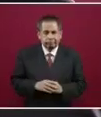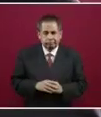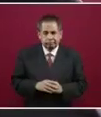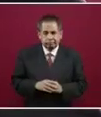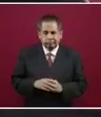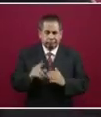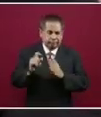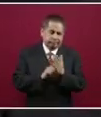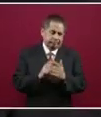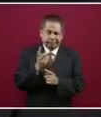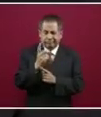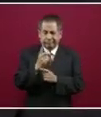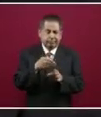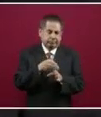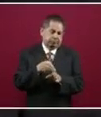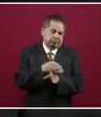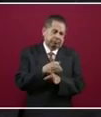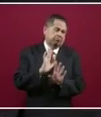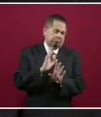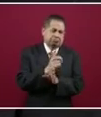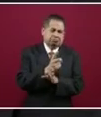el mes de diciembre,